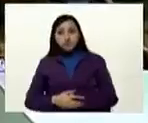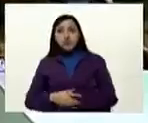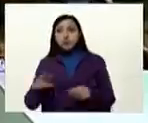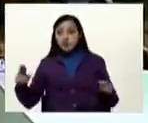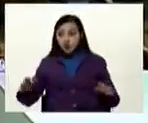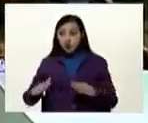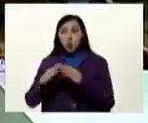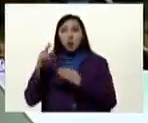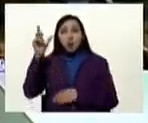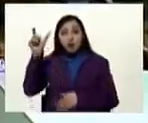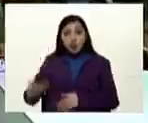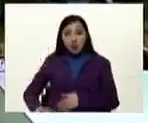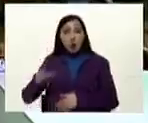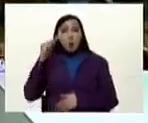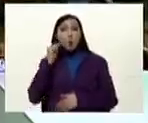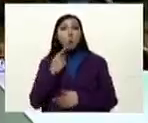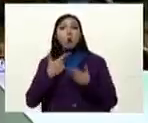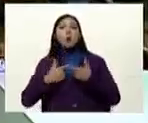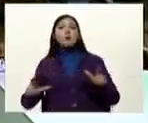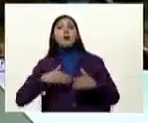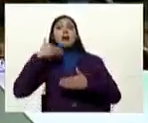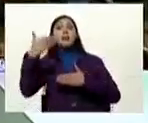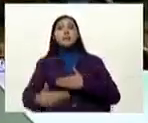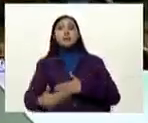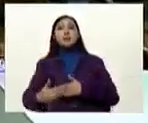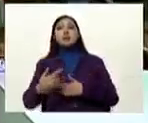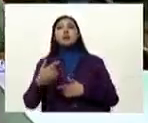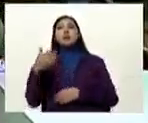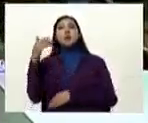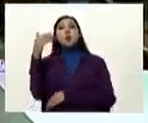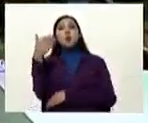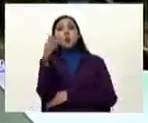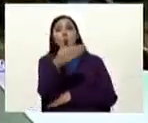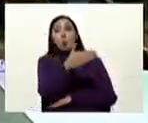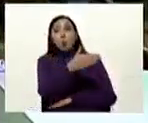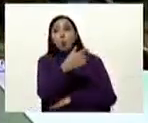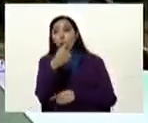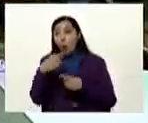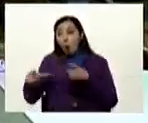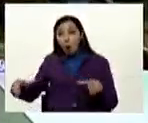al frente. Y del otro lado la bandera del Imperio Español,